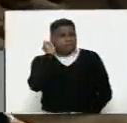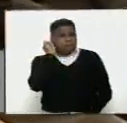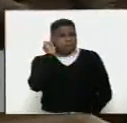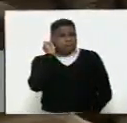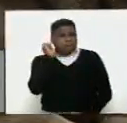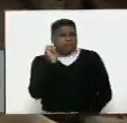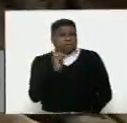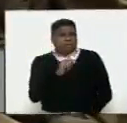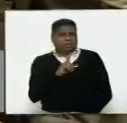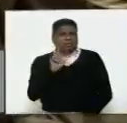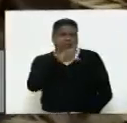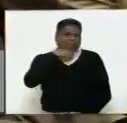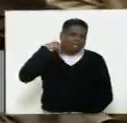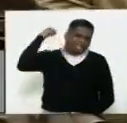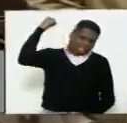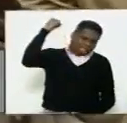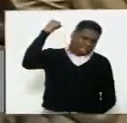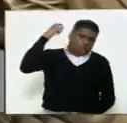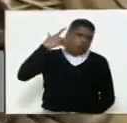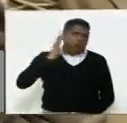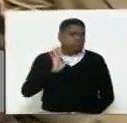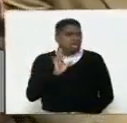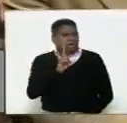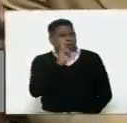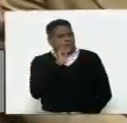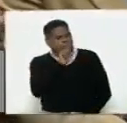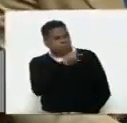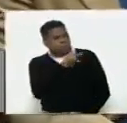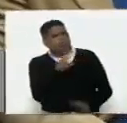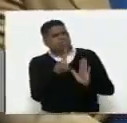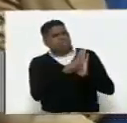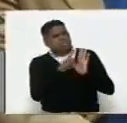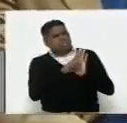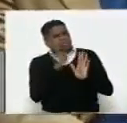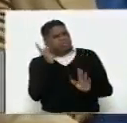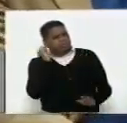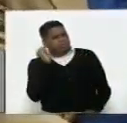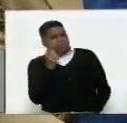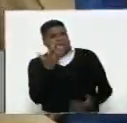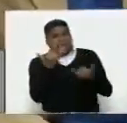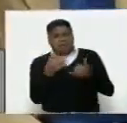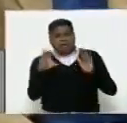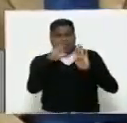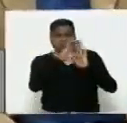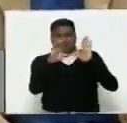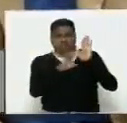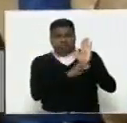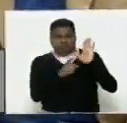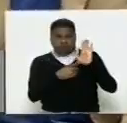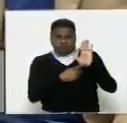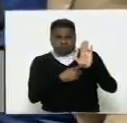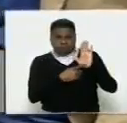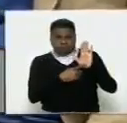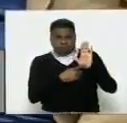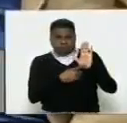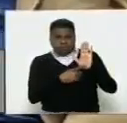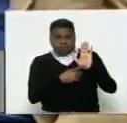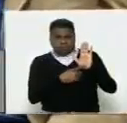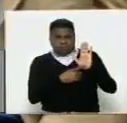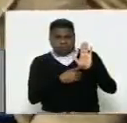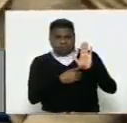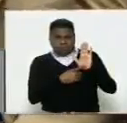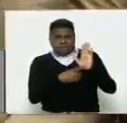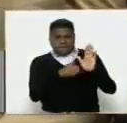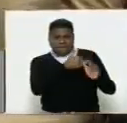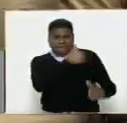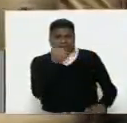la ahorcaron. Por eso que tenemos hoy en la Constitución, a ella la ahorcaron. Pero